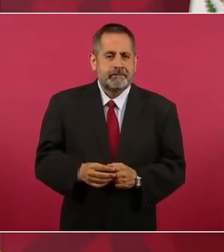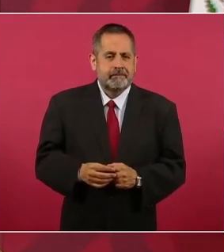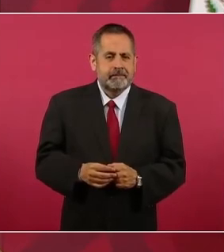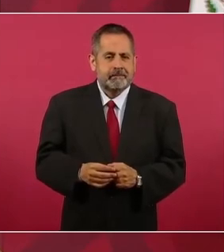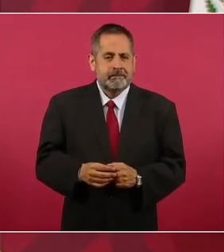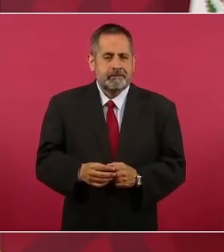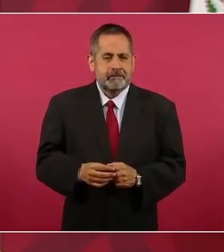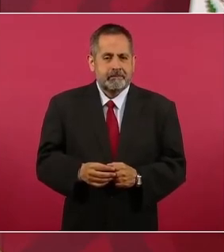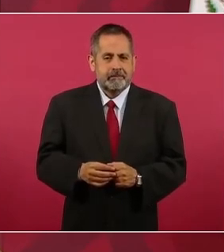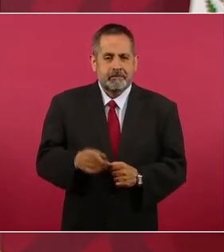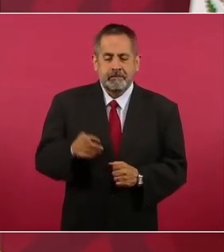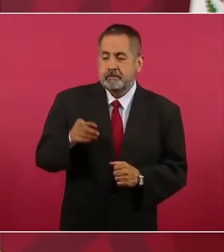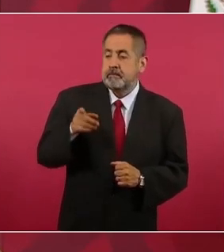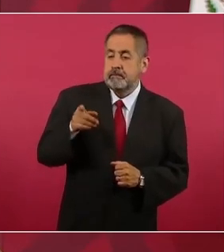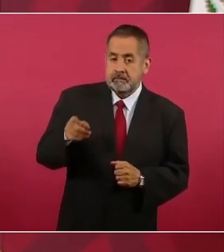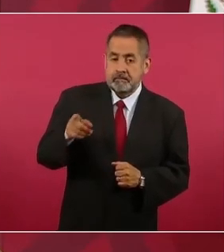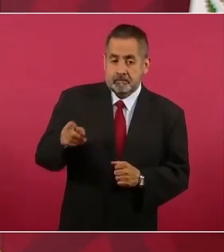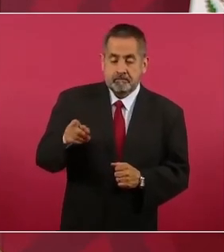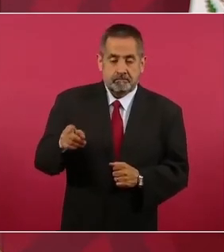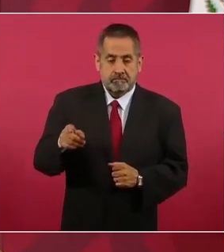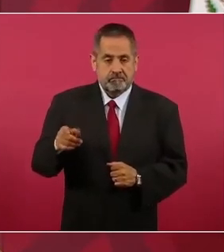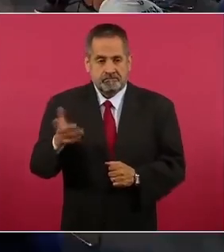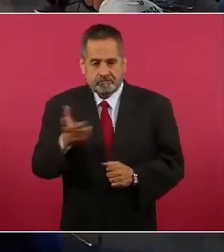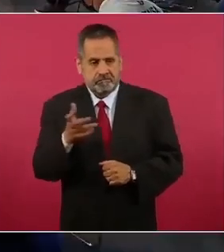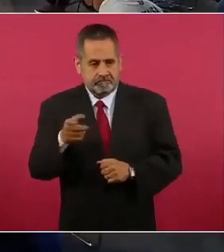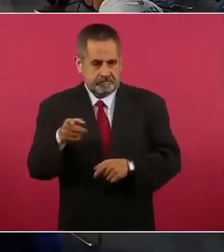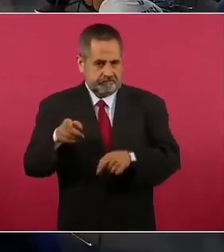Porque se fue normalizando toda esa práctica